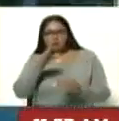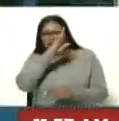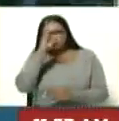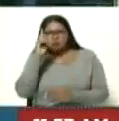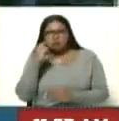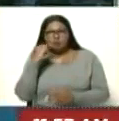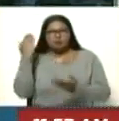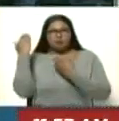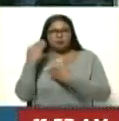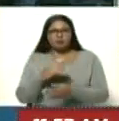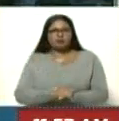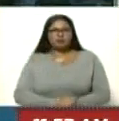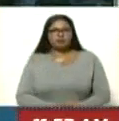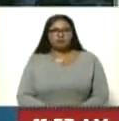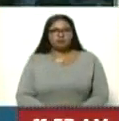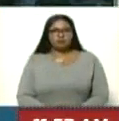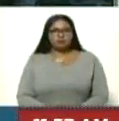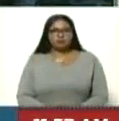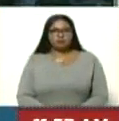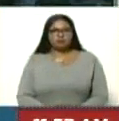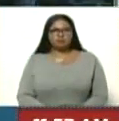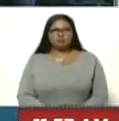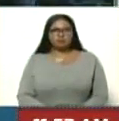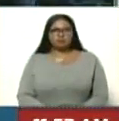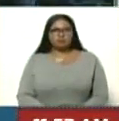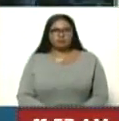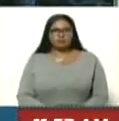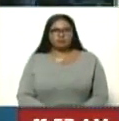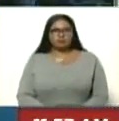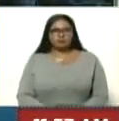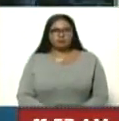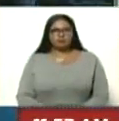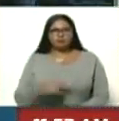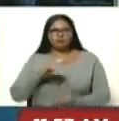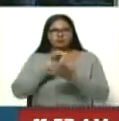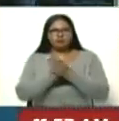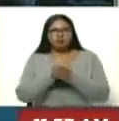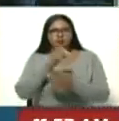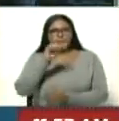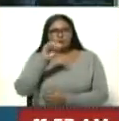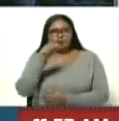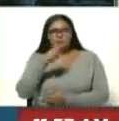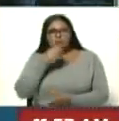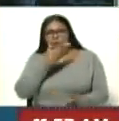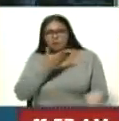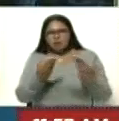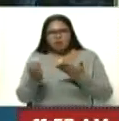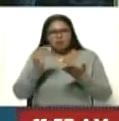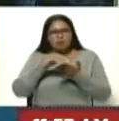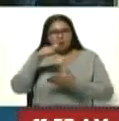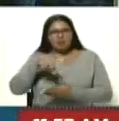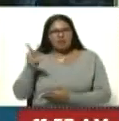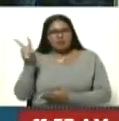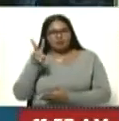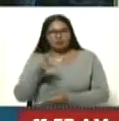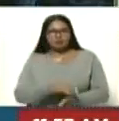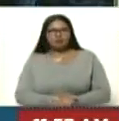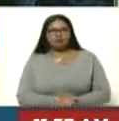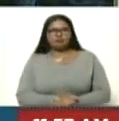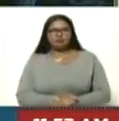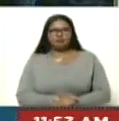Cabello, 11:53 minutos de la mañana, lo escuchamos. Querida compañera Mónica, bienvenida otra vez a su tierra.